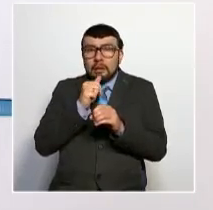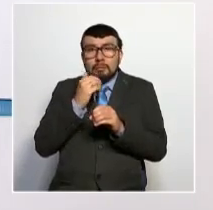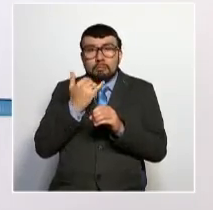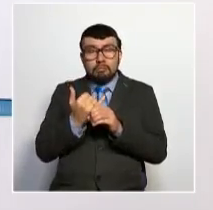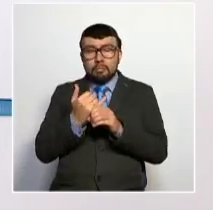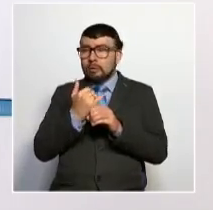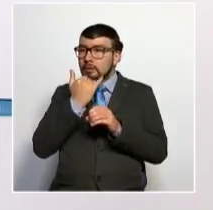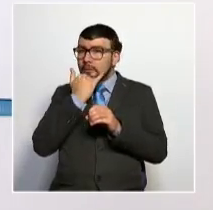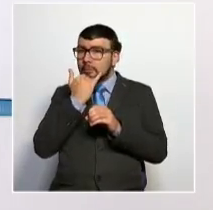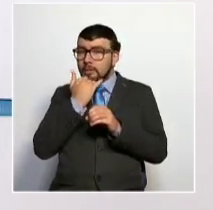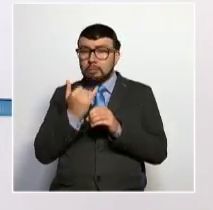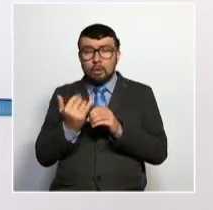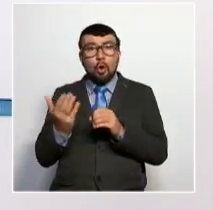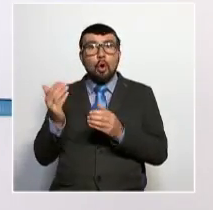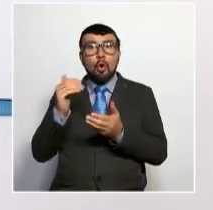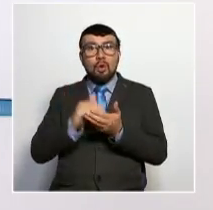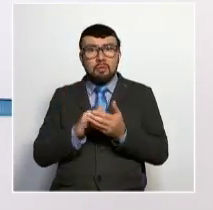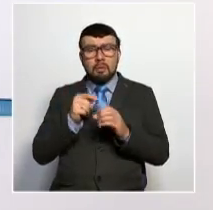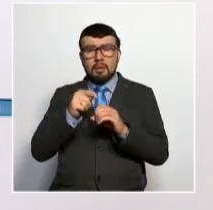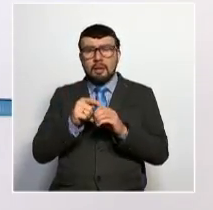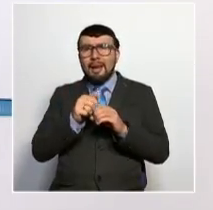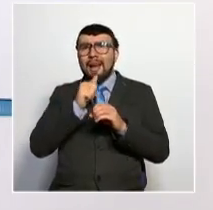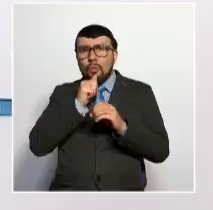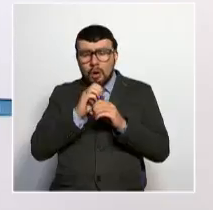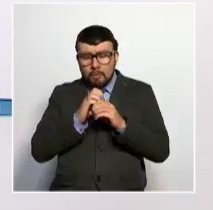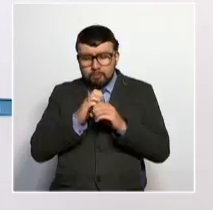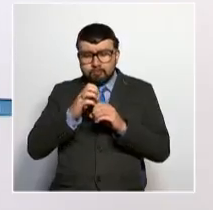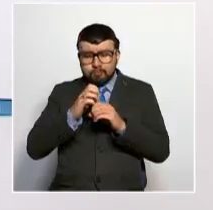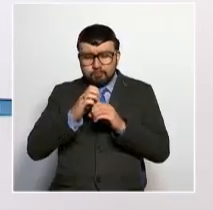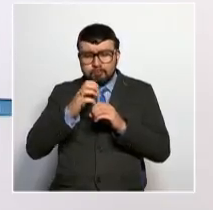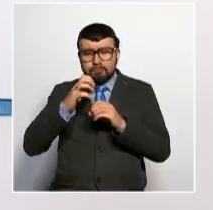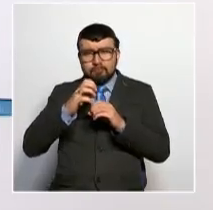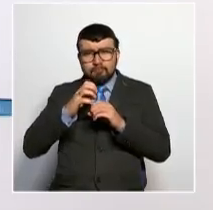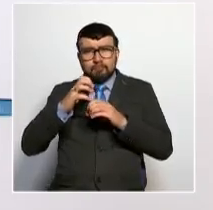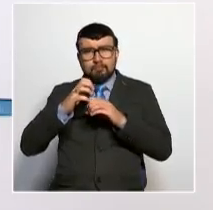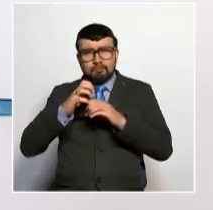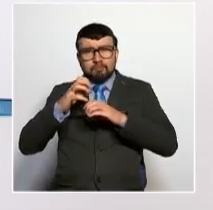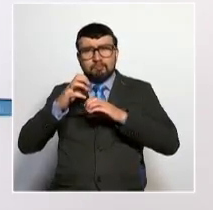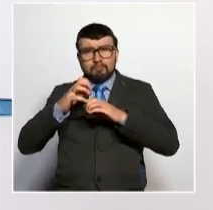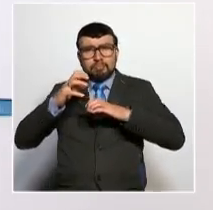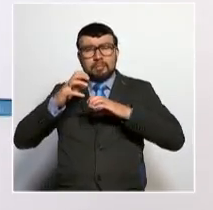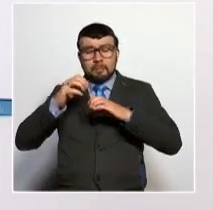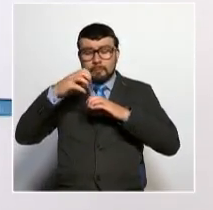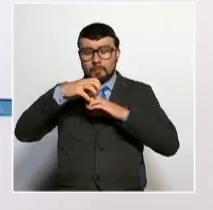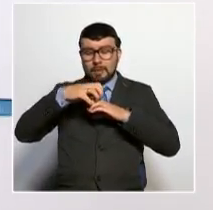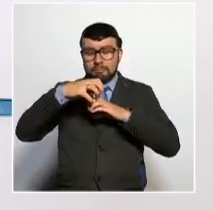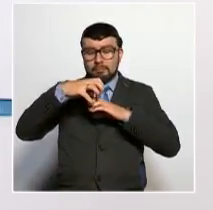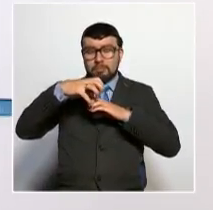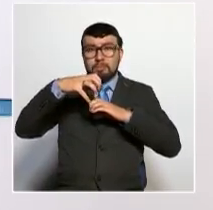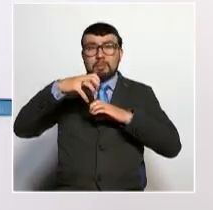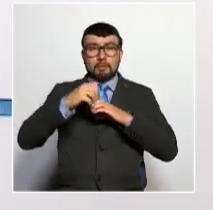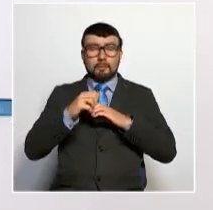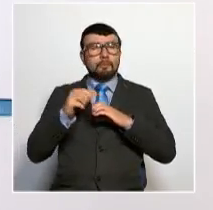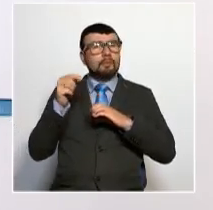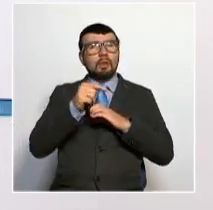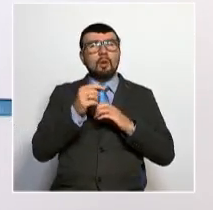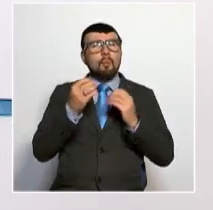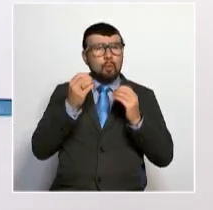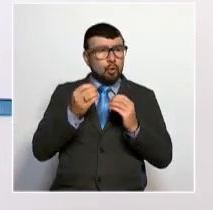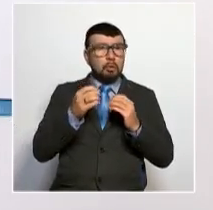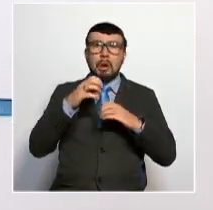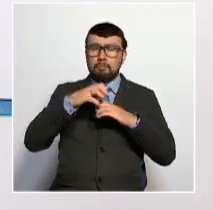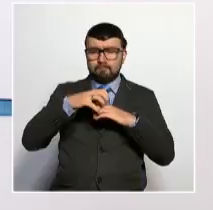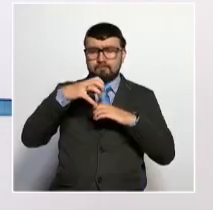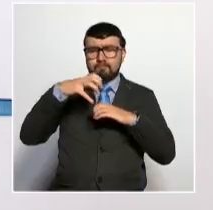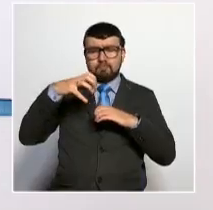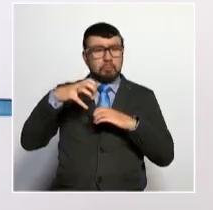contrario empieza a llenarse de agua, se produce lo que es un quiste. La mayoría de los quistes son quistes funcionales,